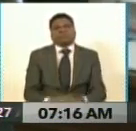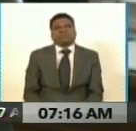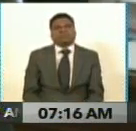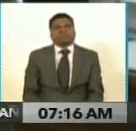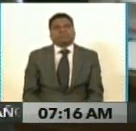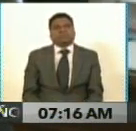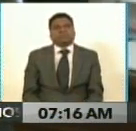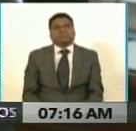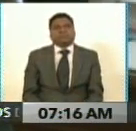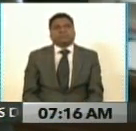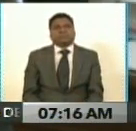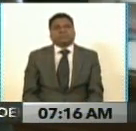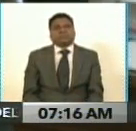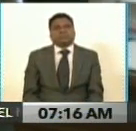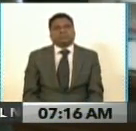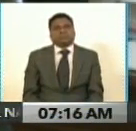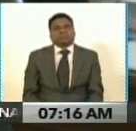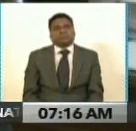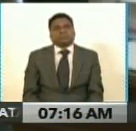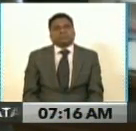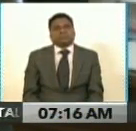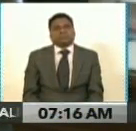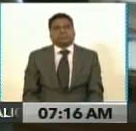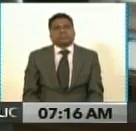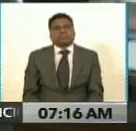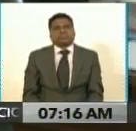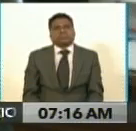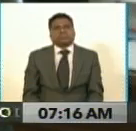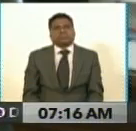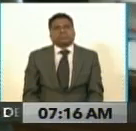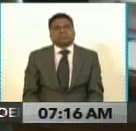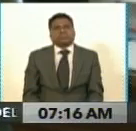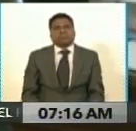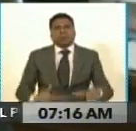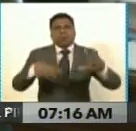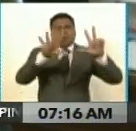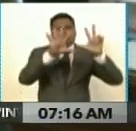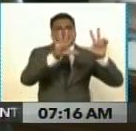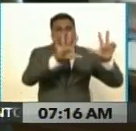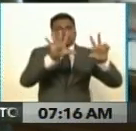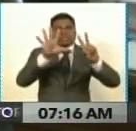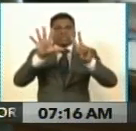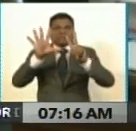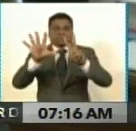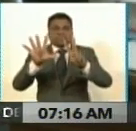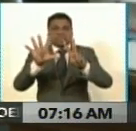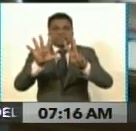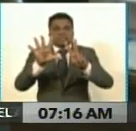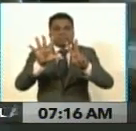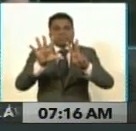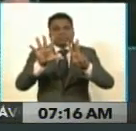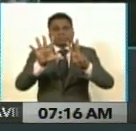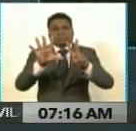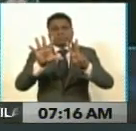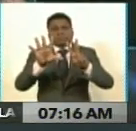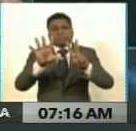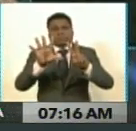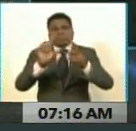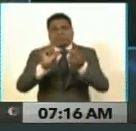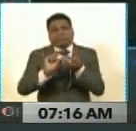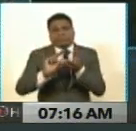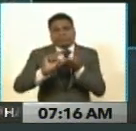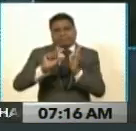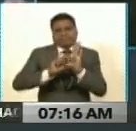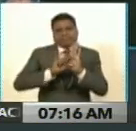gasolina costosa en Colombia es de 87 octanos en cambio Venezuela de 91